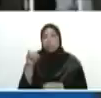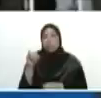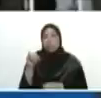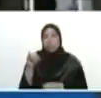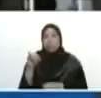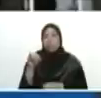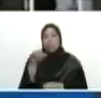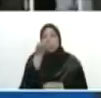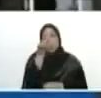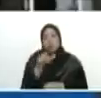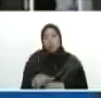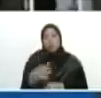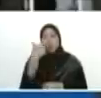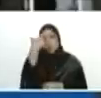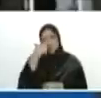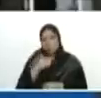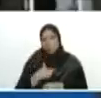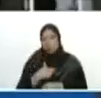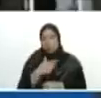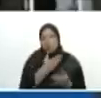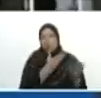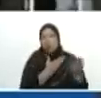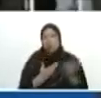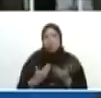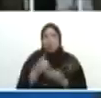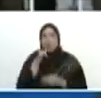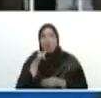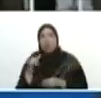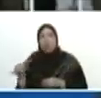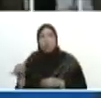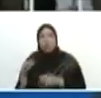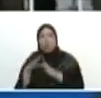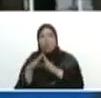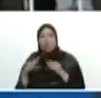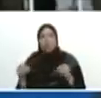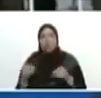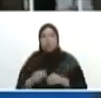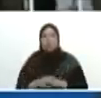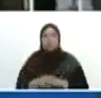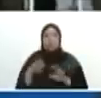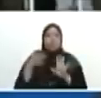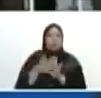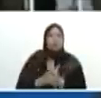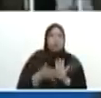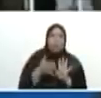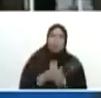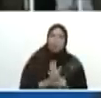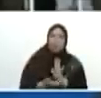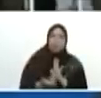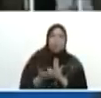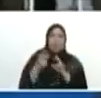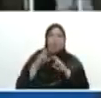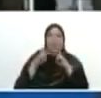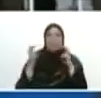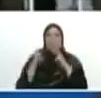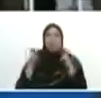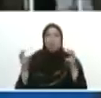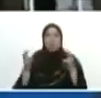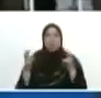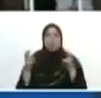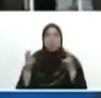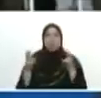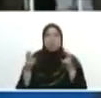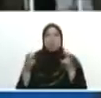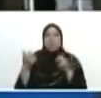que personalmente he recibido las denuncias sobre el tema de los